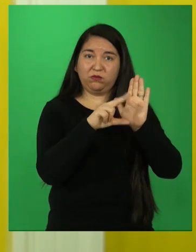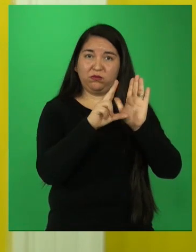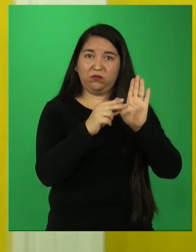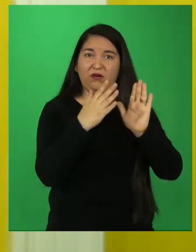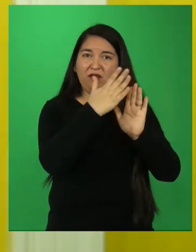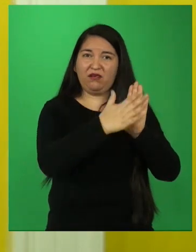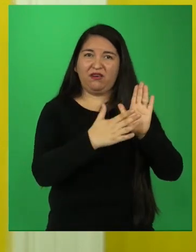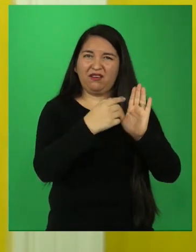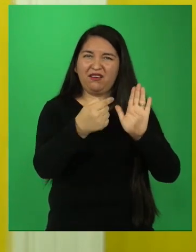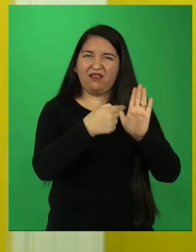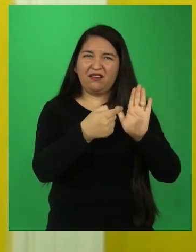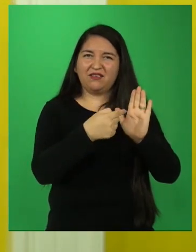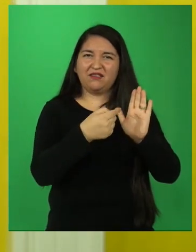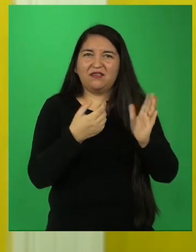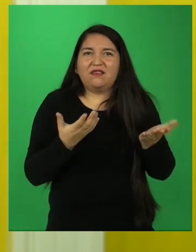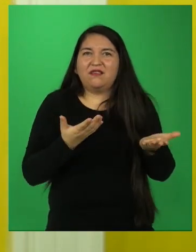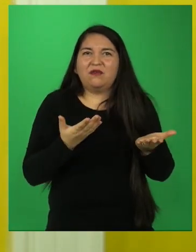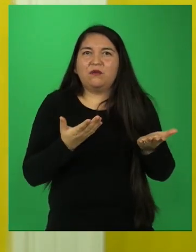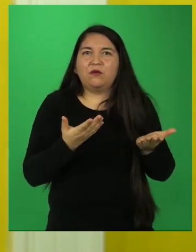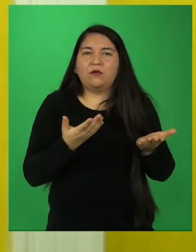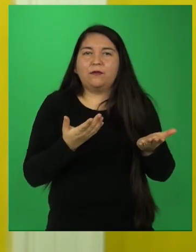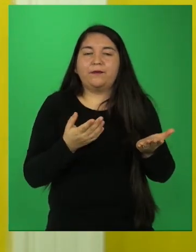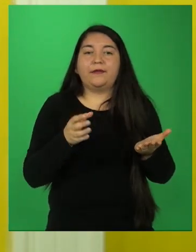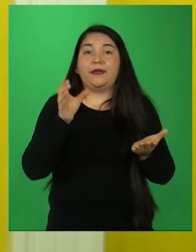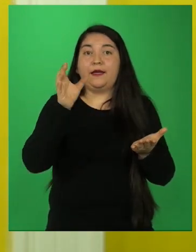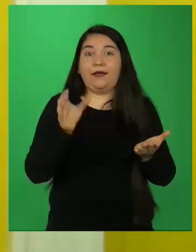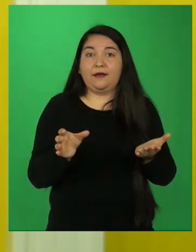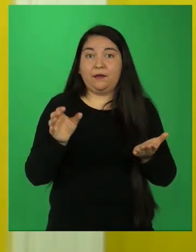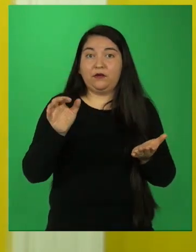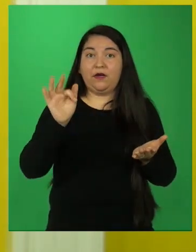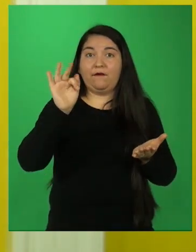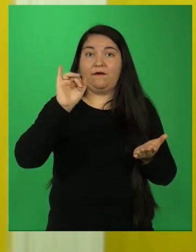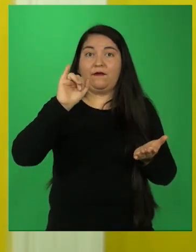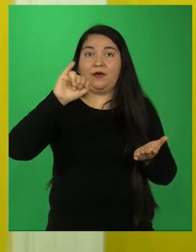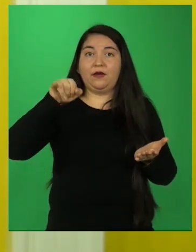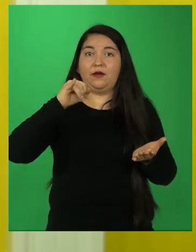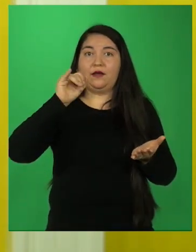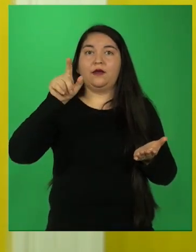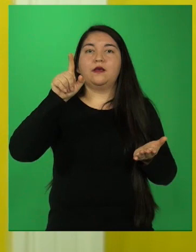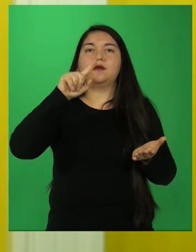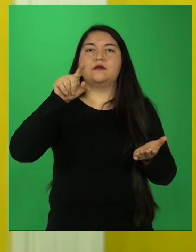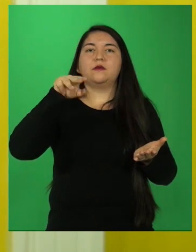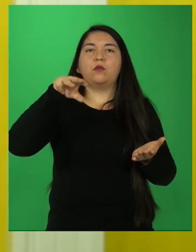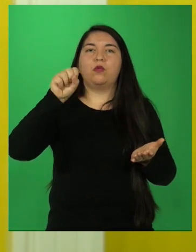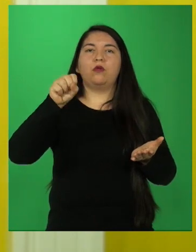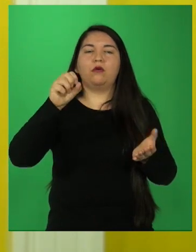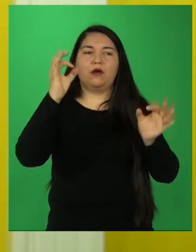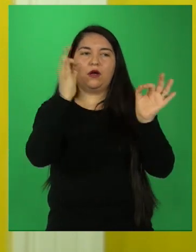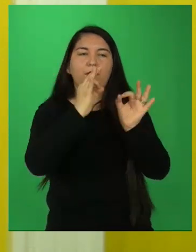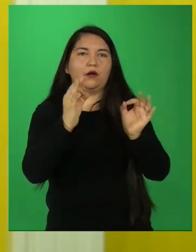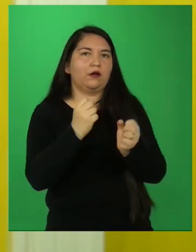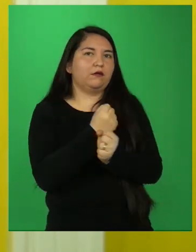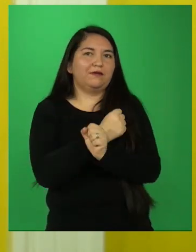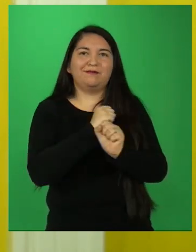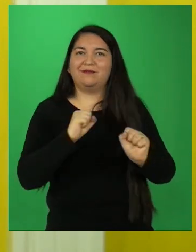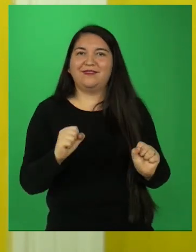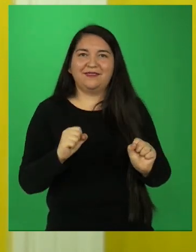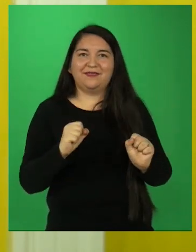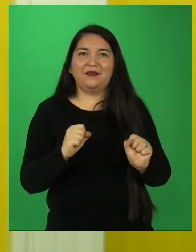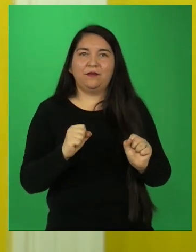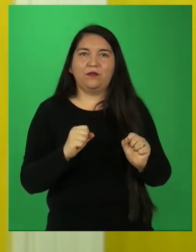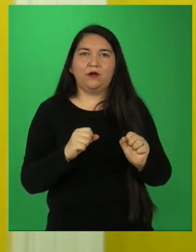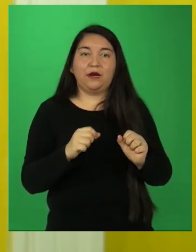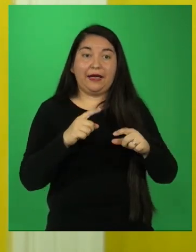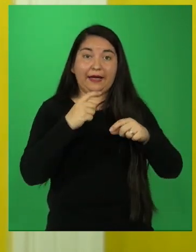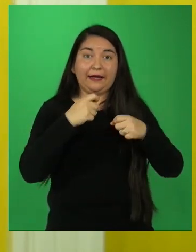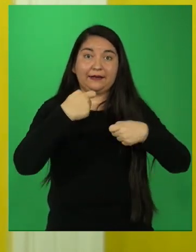un fijista los fósiles? No puede, porque ellos cuando empezaron a escarbar diferentes estratos